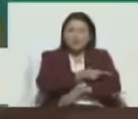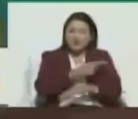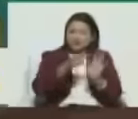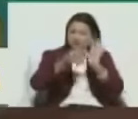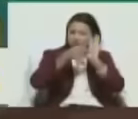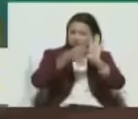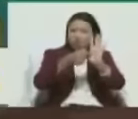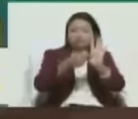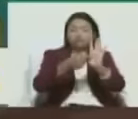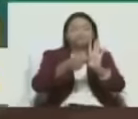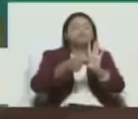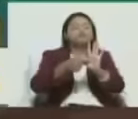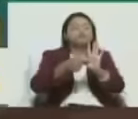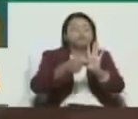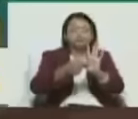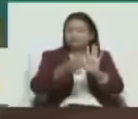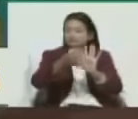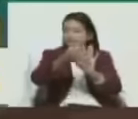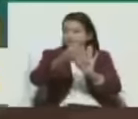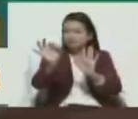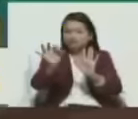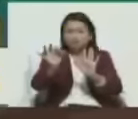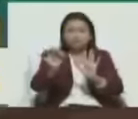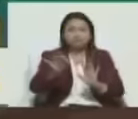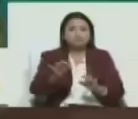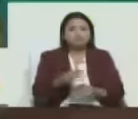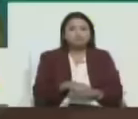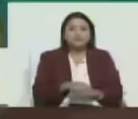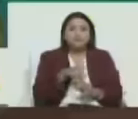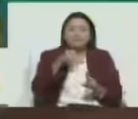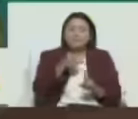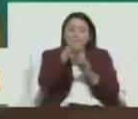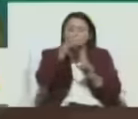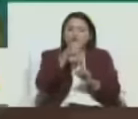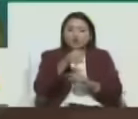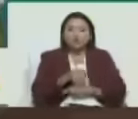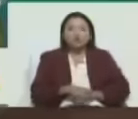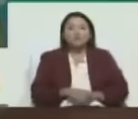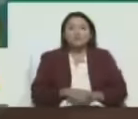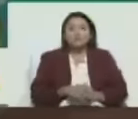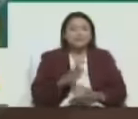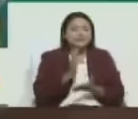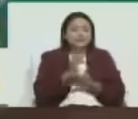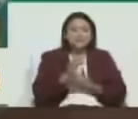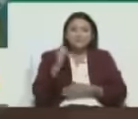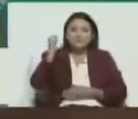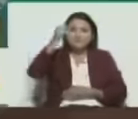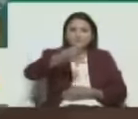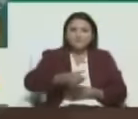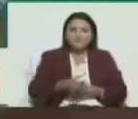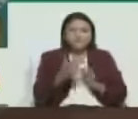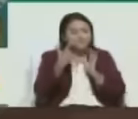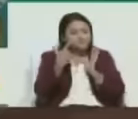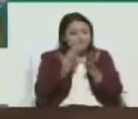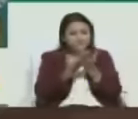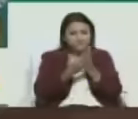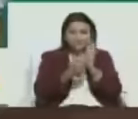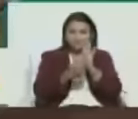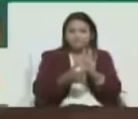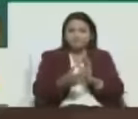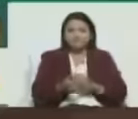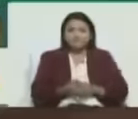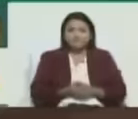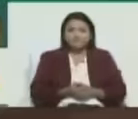diciembre va a ser un mensaje contundente, con una fuerza indiscutible como lo hemos demostrado en otros momentos de la historia. Y